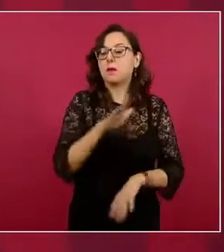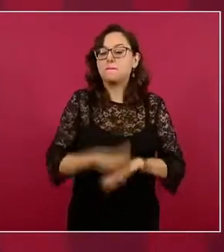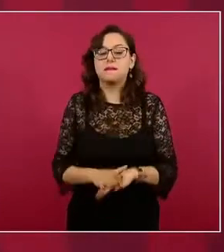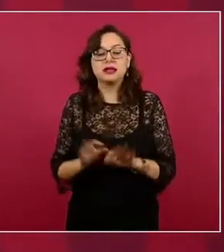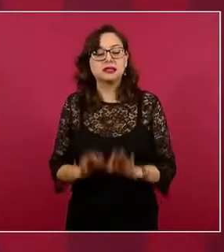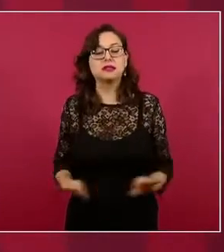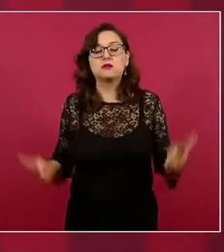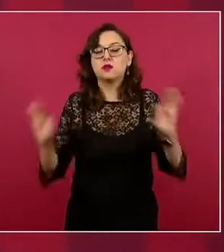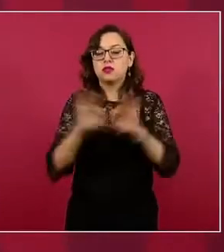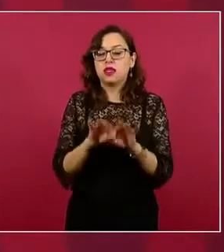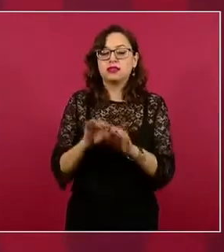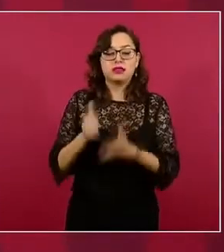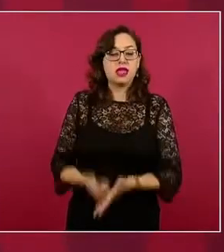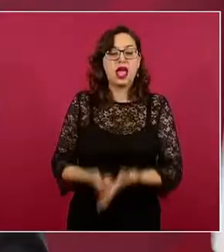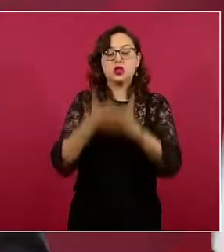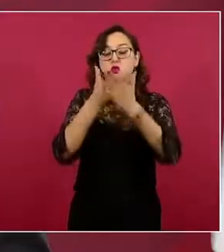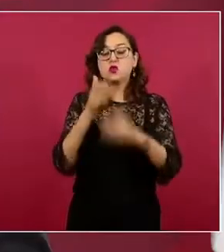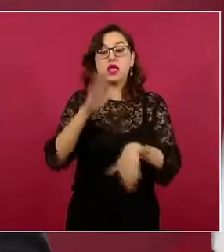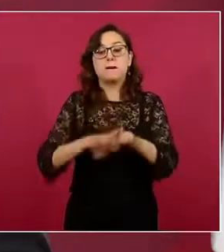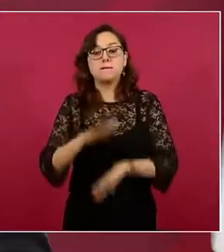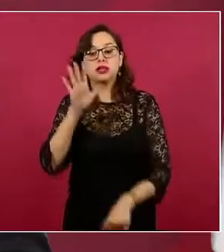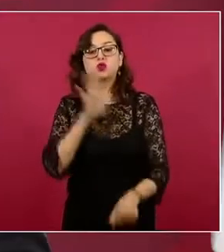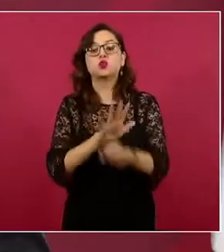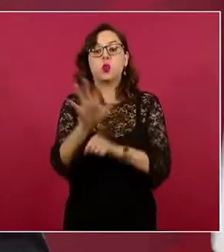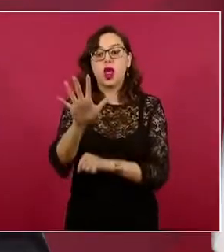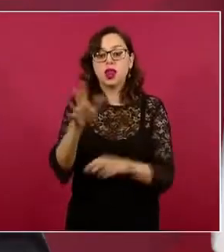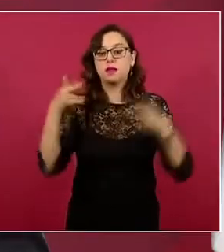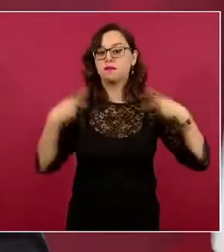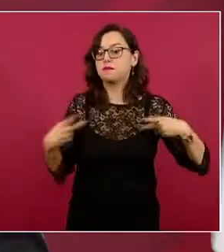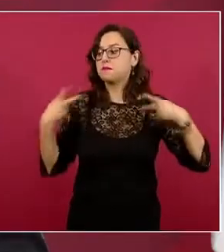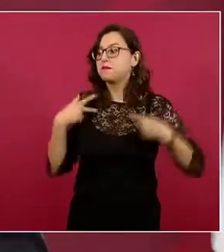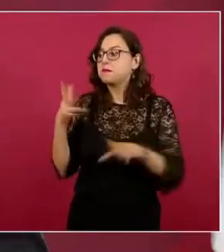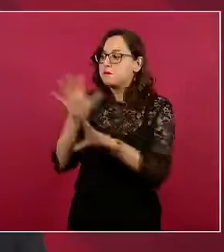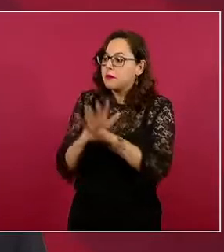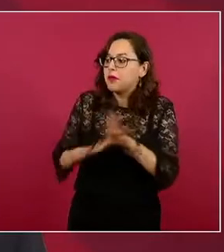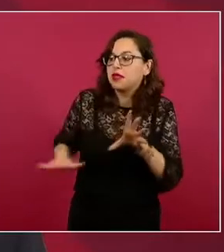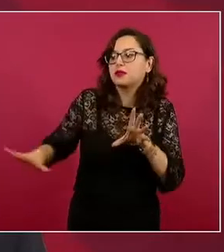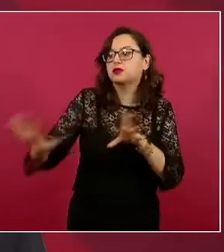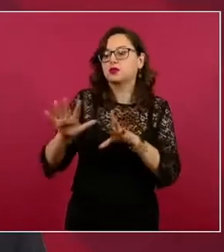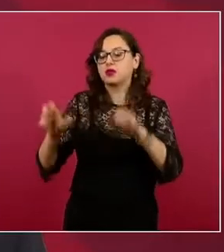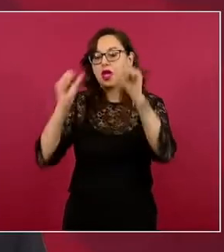más es la atención al pueblo.